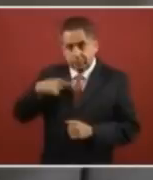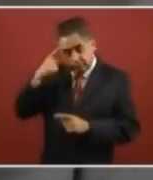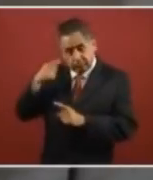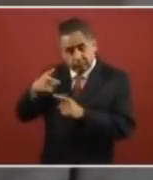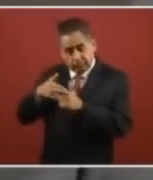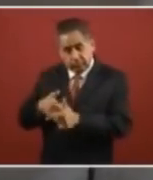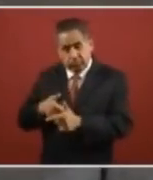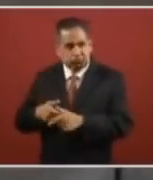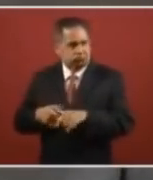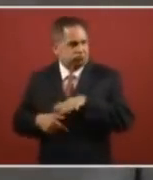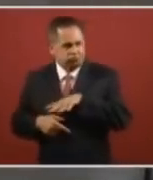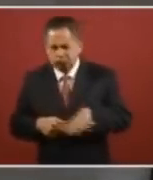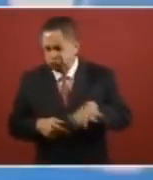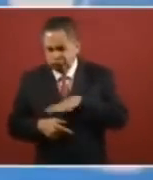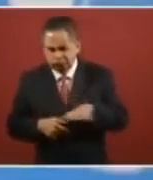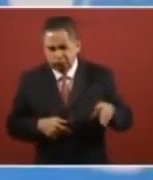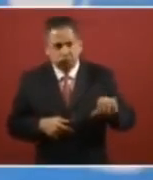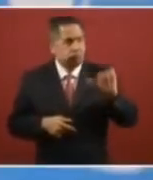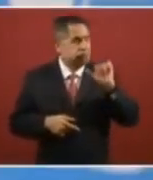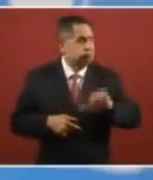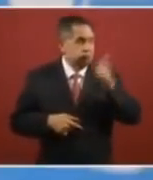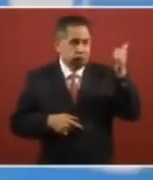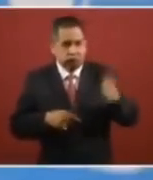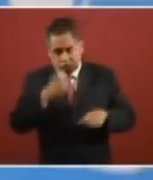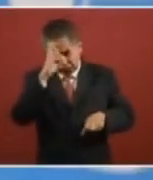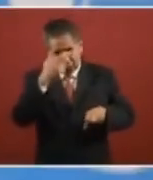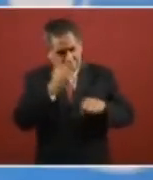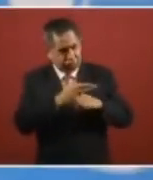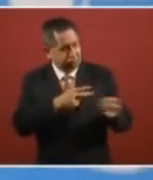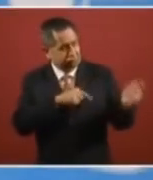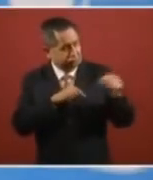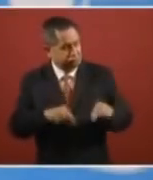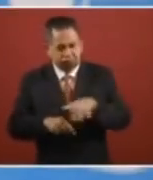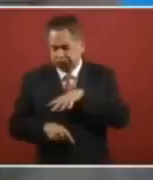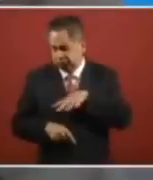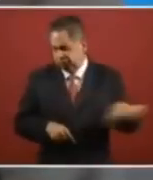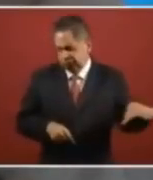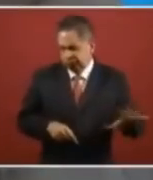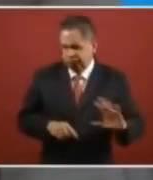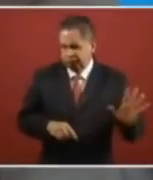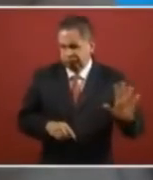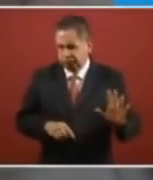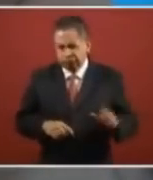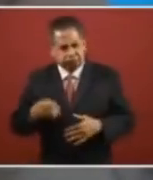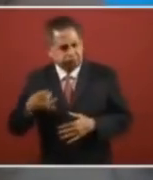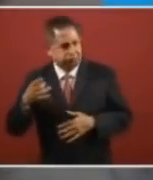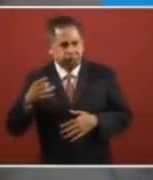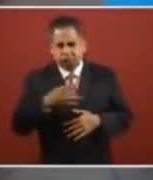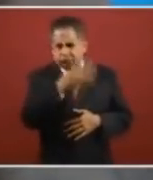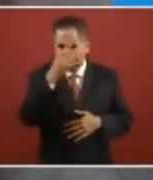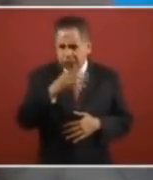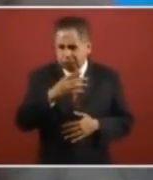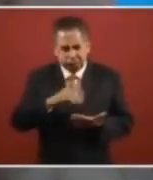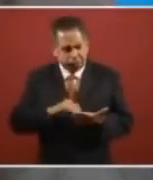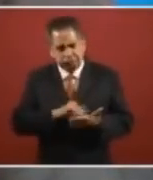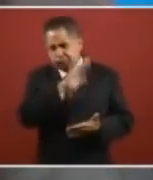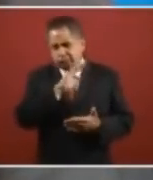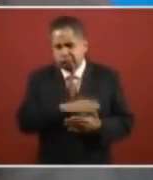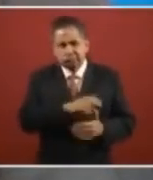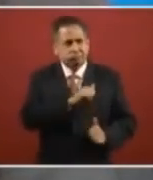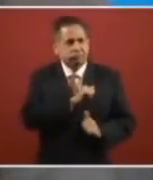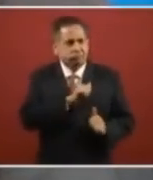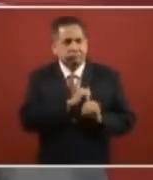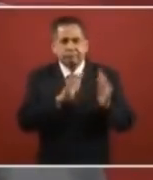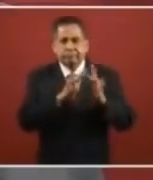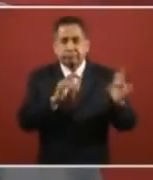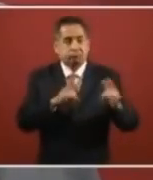perseverantes, resistieron y se logró vencer al ejército en